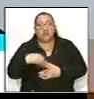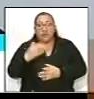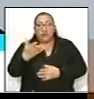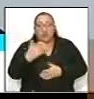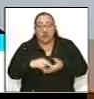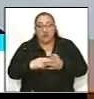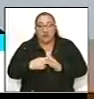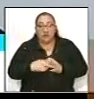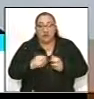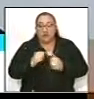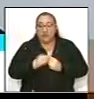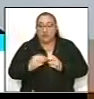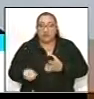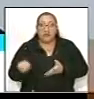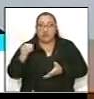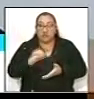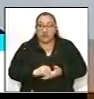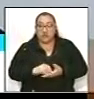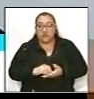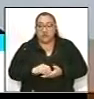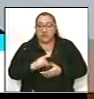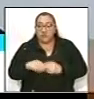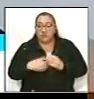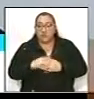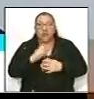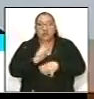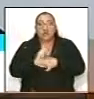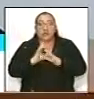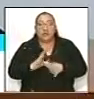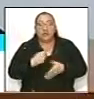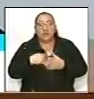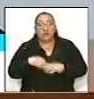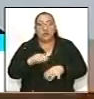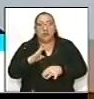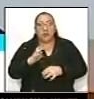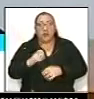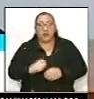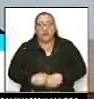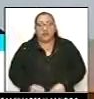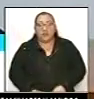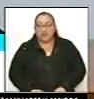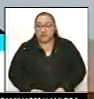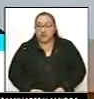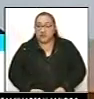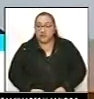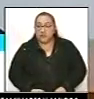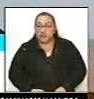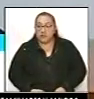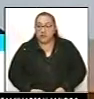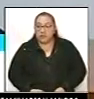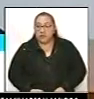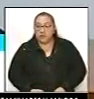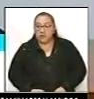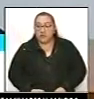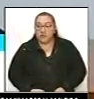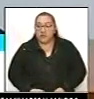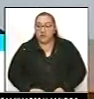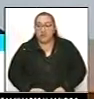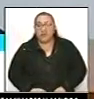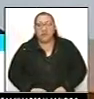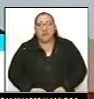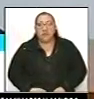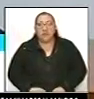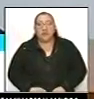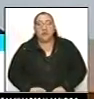es la reincorporación de los alumnos que han perdido la beca. Principalmente han perdido alumnos en el